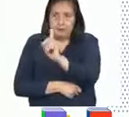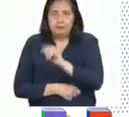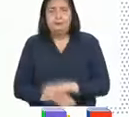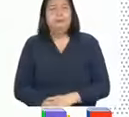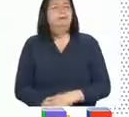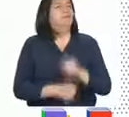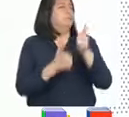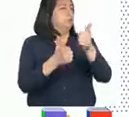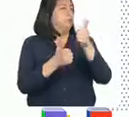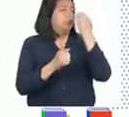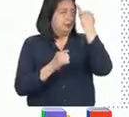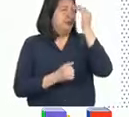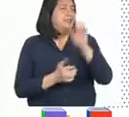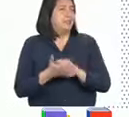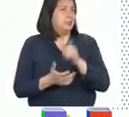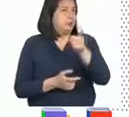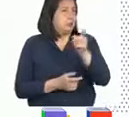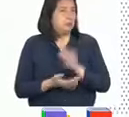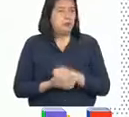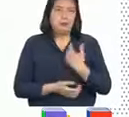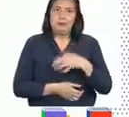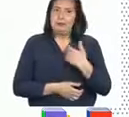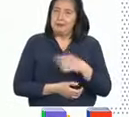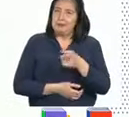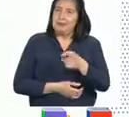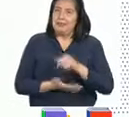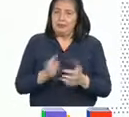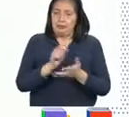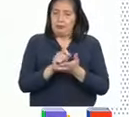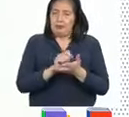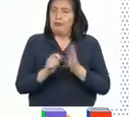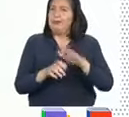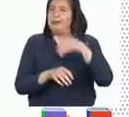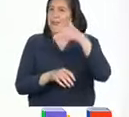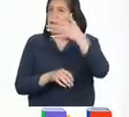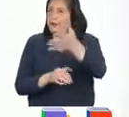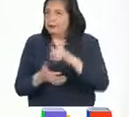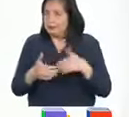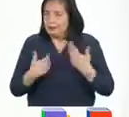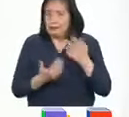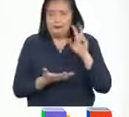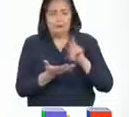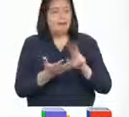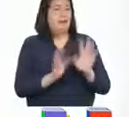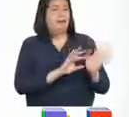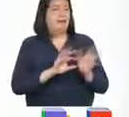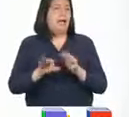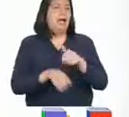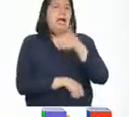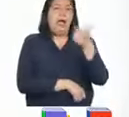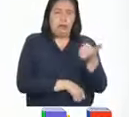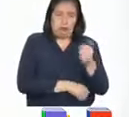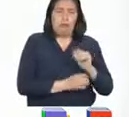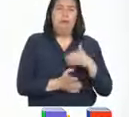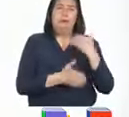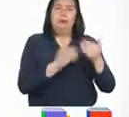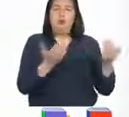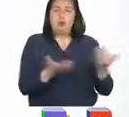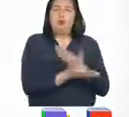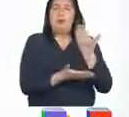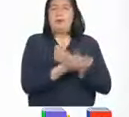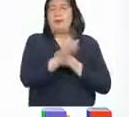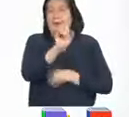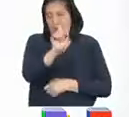olvide. Gran idea. Ya verán lo útil que les serán estos apuntes después. Ahora vamos a avanzar con una